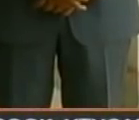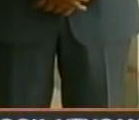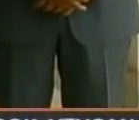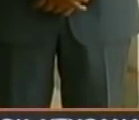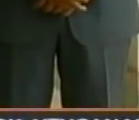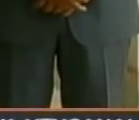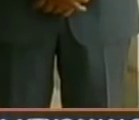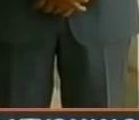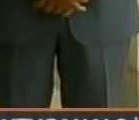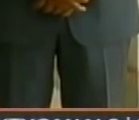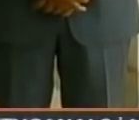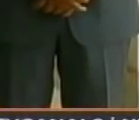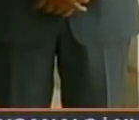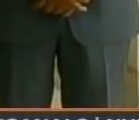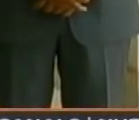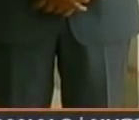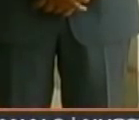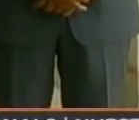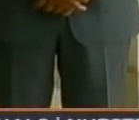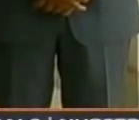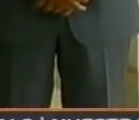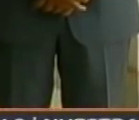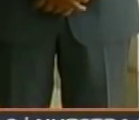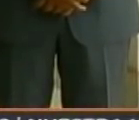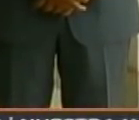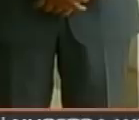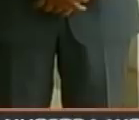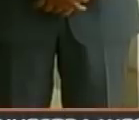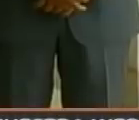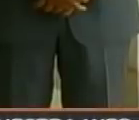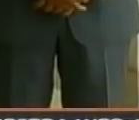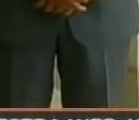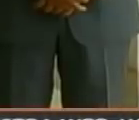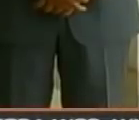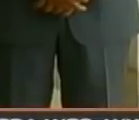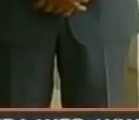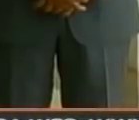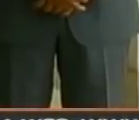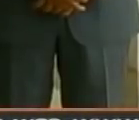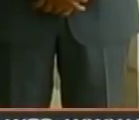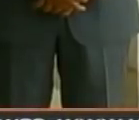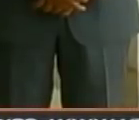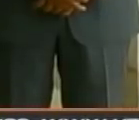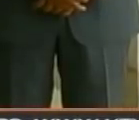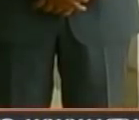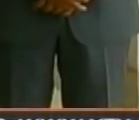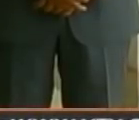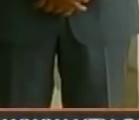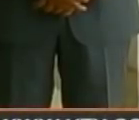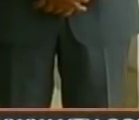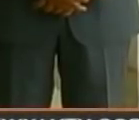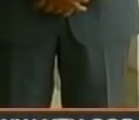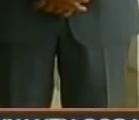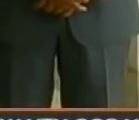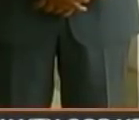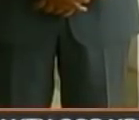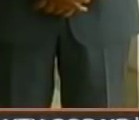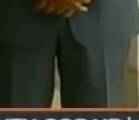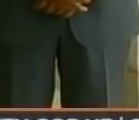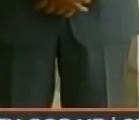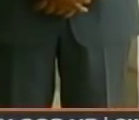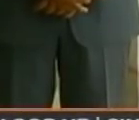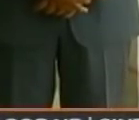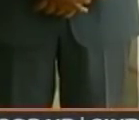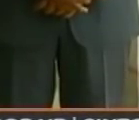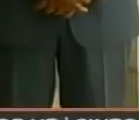venezolanos y las venezolanas, todas y todos, poder dar esta buena noticia en este reimpulso de relaciones con el sistema todo de